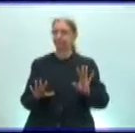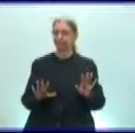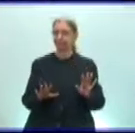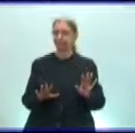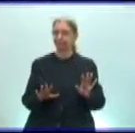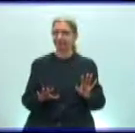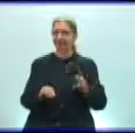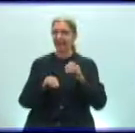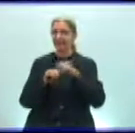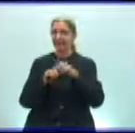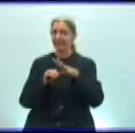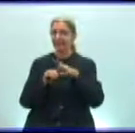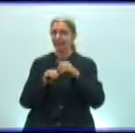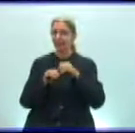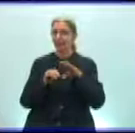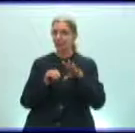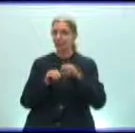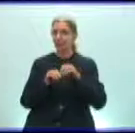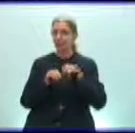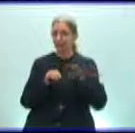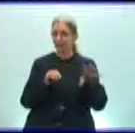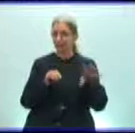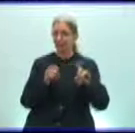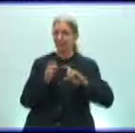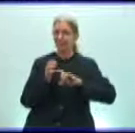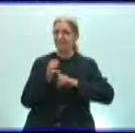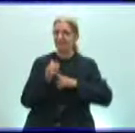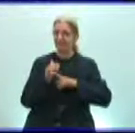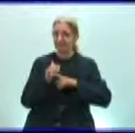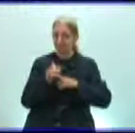que eran ecuaciones fraccionarias y con radicales,